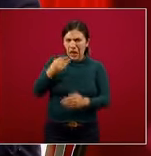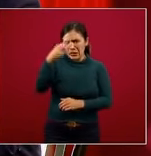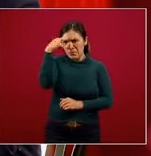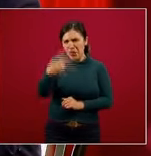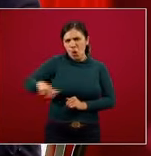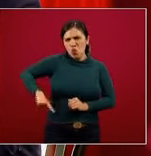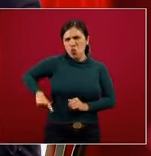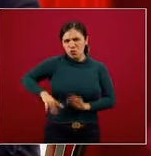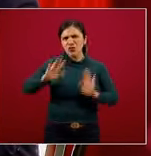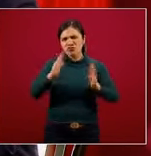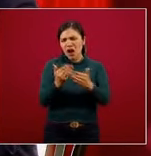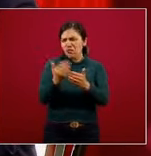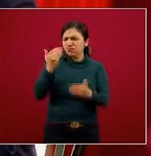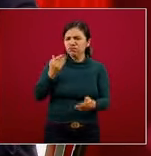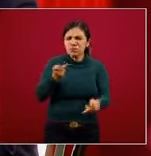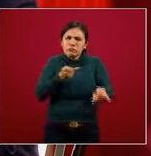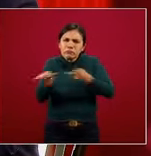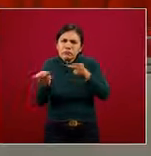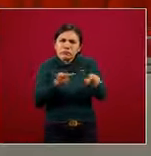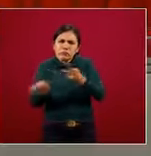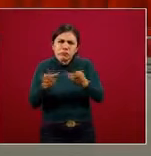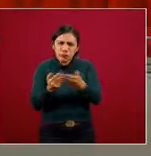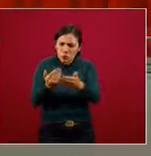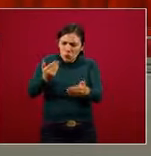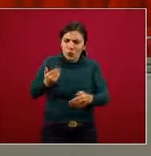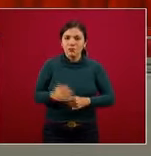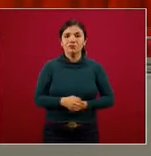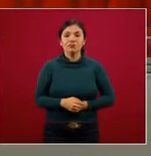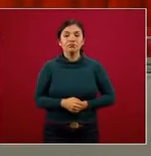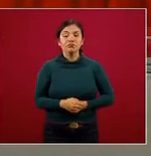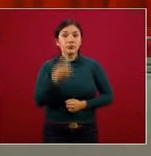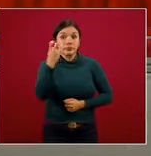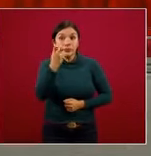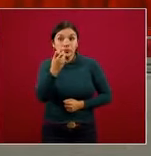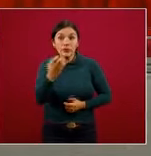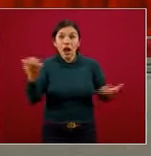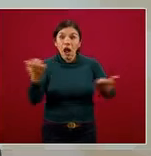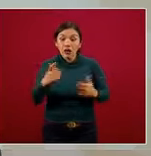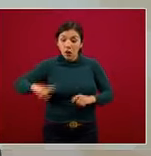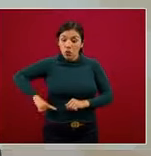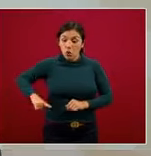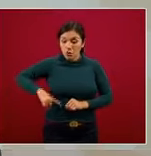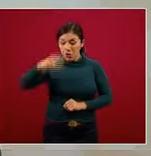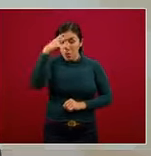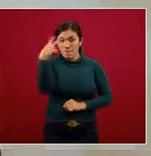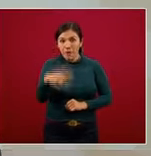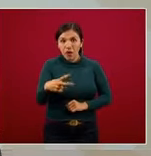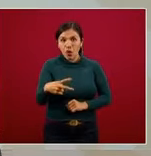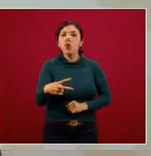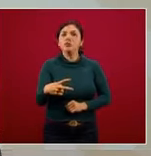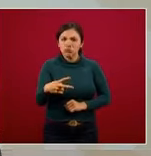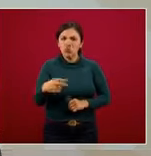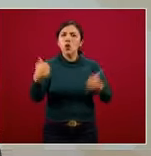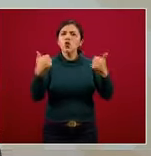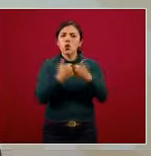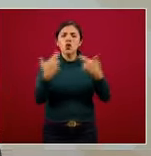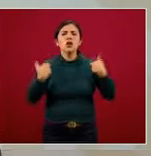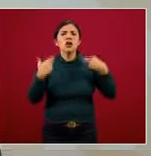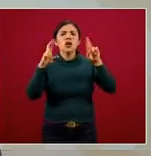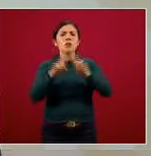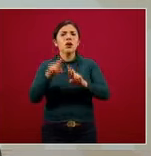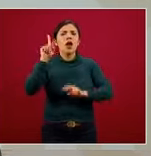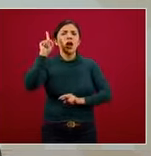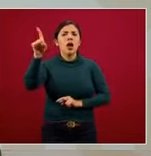hace varias semanas, meses de hecho, y eso fue lo que invitó a que el Gobierno de México, a través de su representante